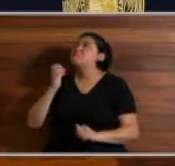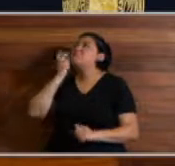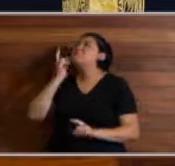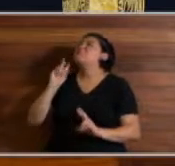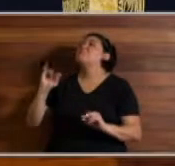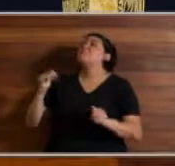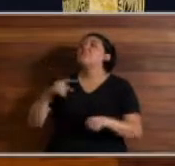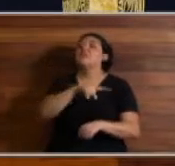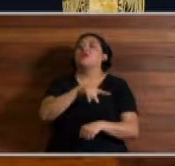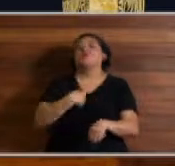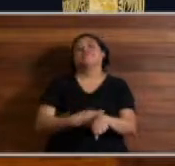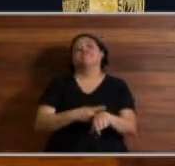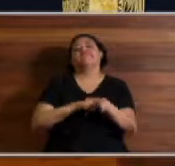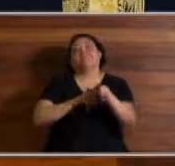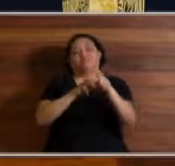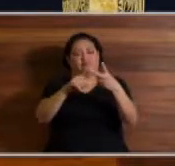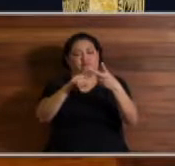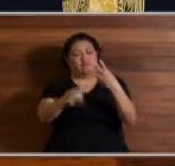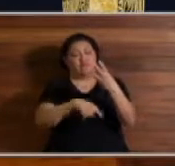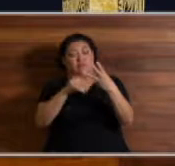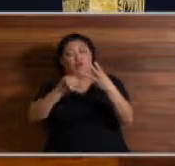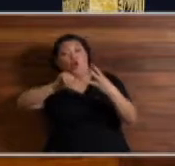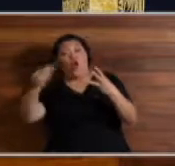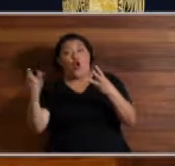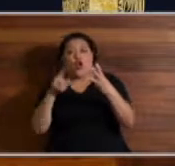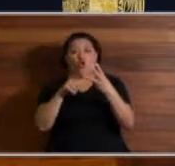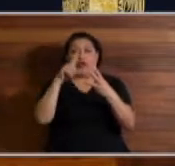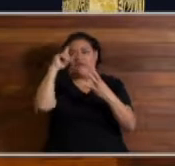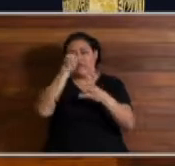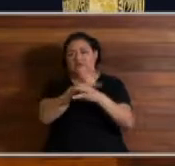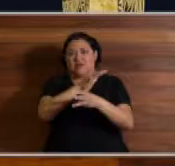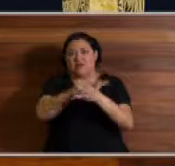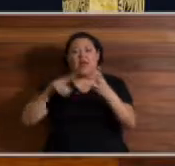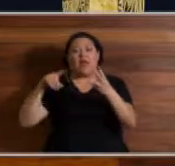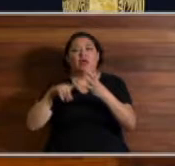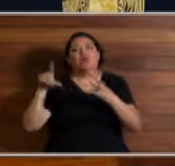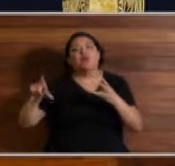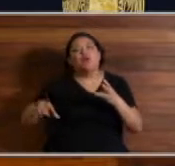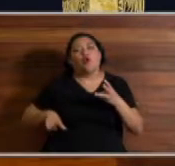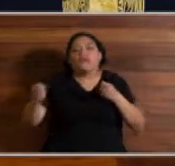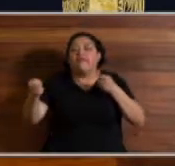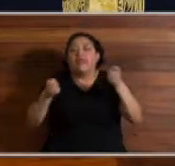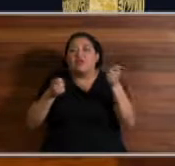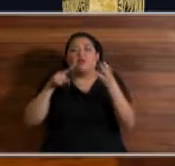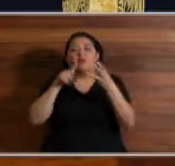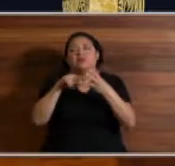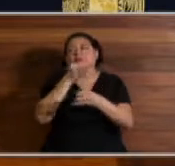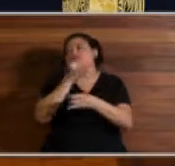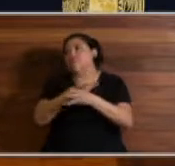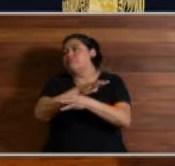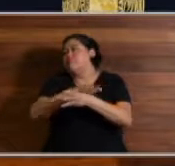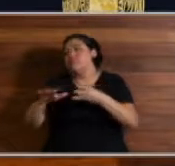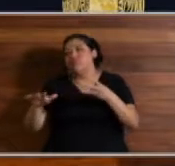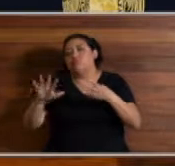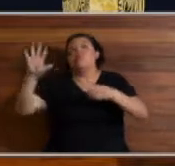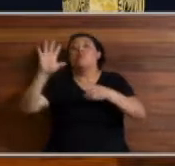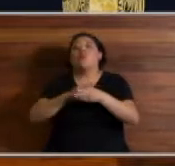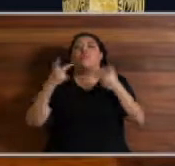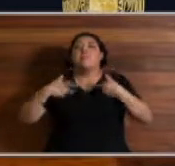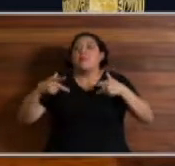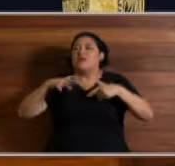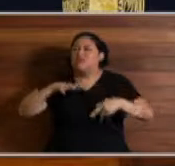Y la tercera profesión imposible es de gobernar. Porque sin la